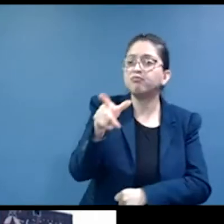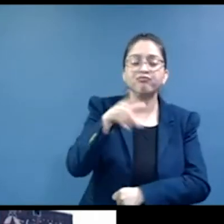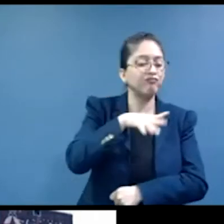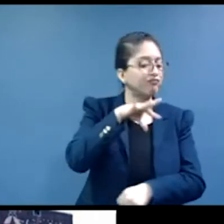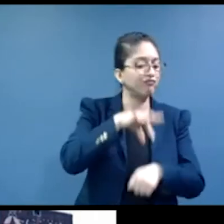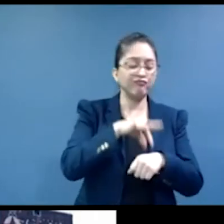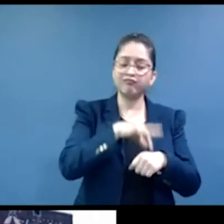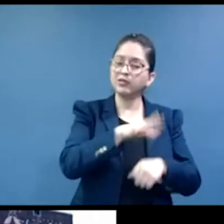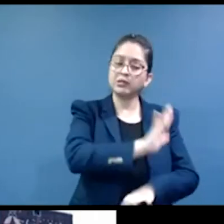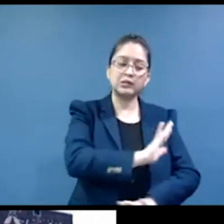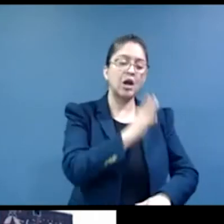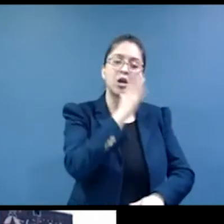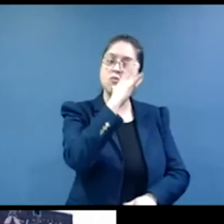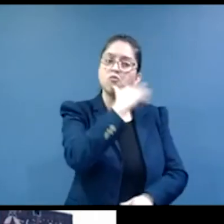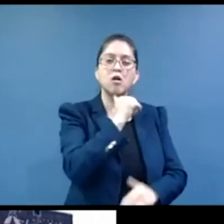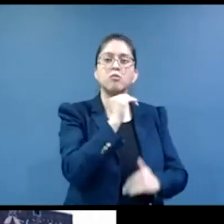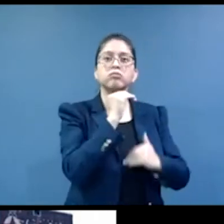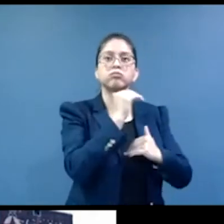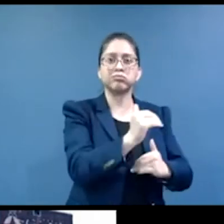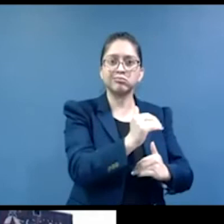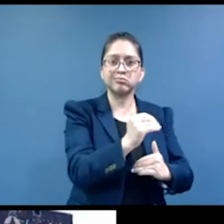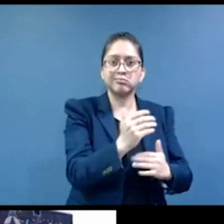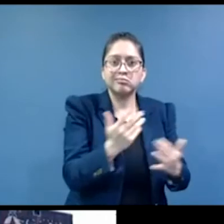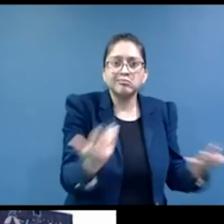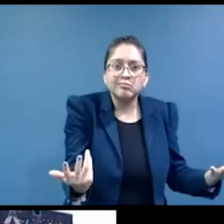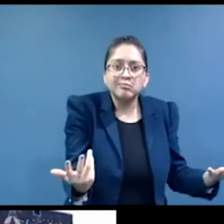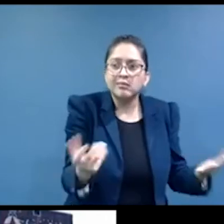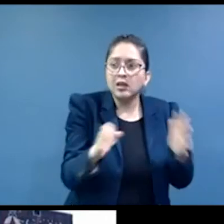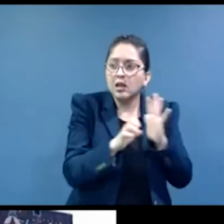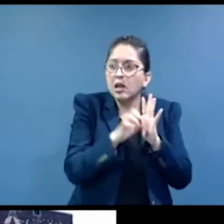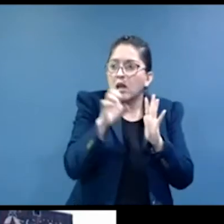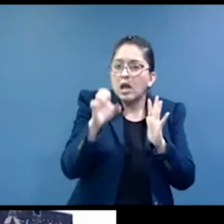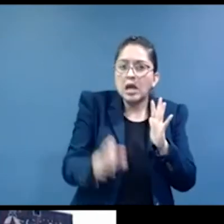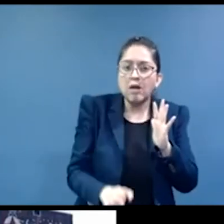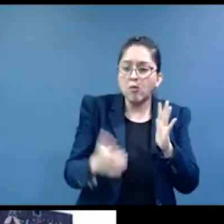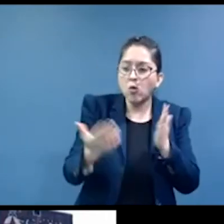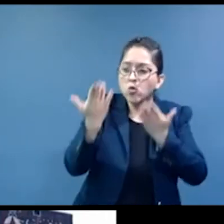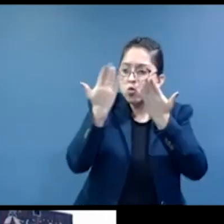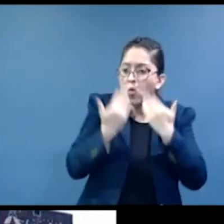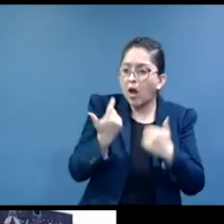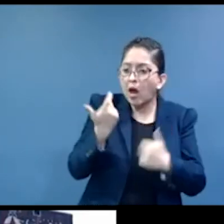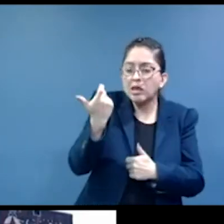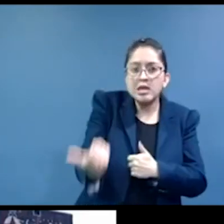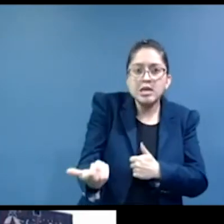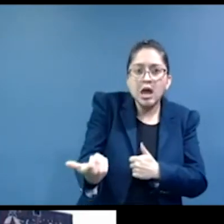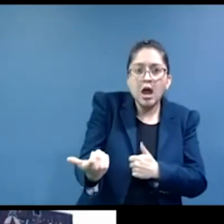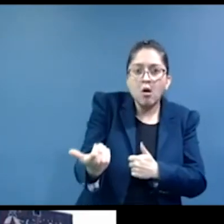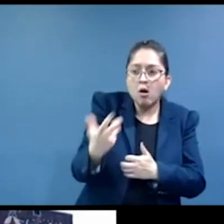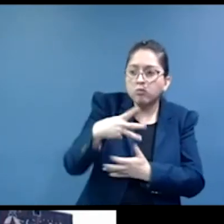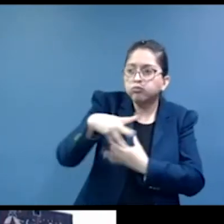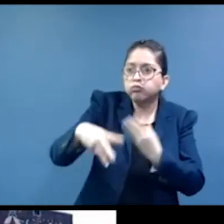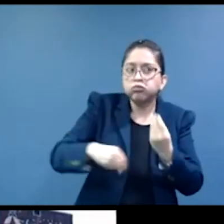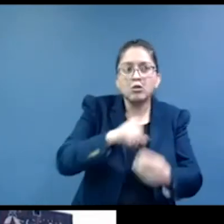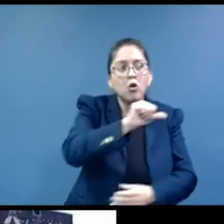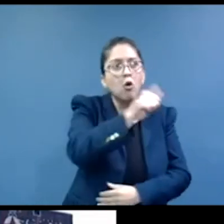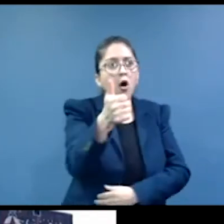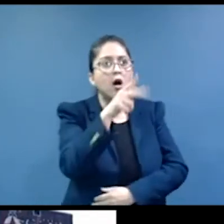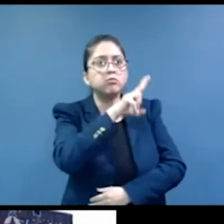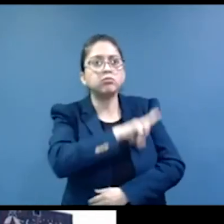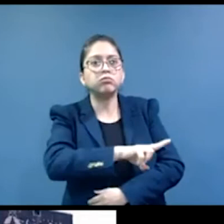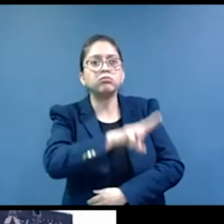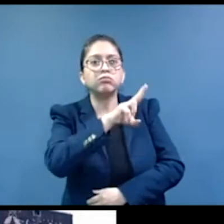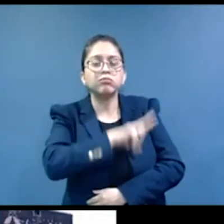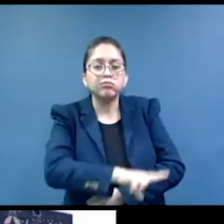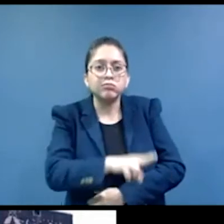de carácter económico para ella, porque ella y su pareja tuvieron que solicitar un préstamo para poder acudir a una clínica